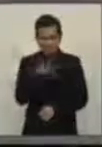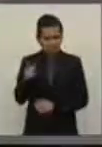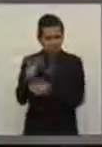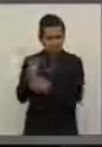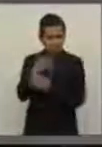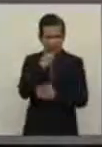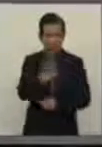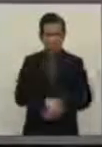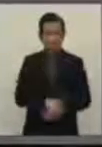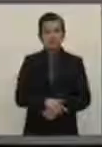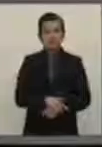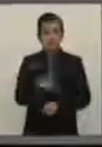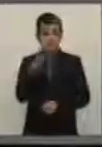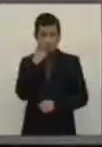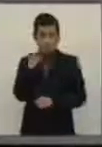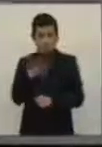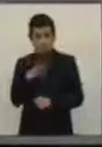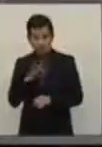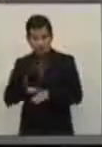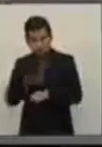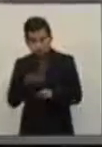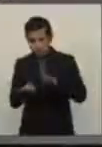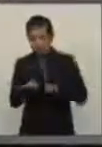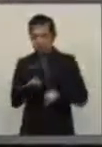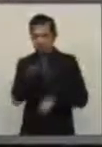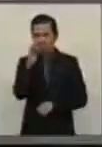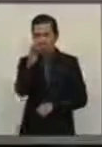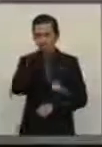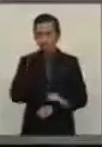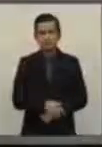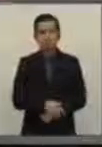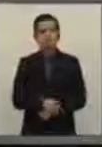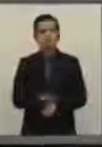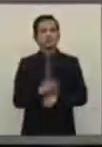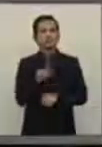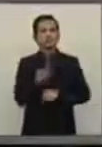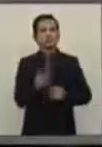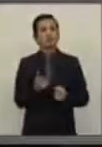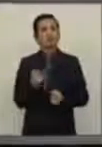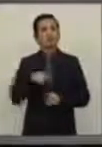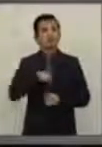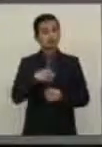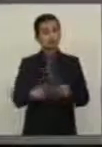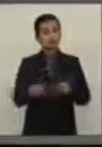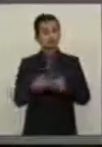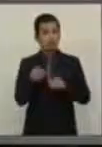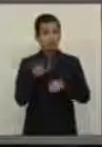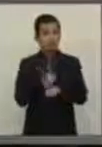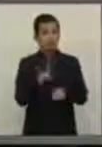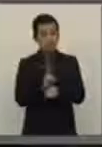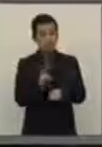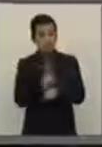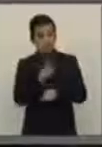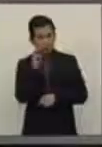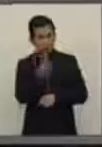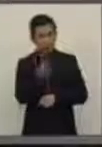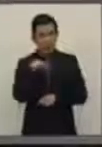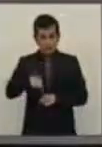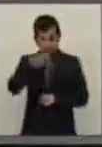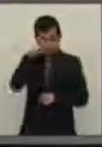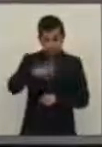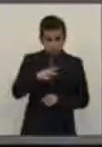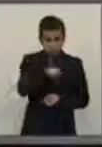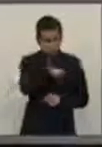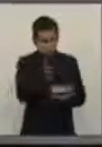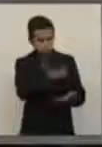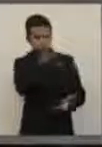diciendo, que sí genera empleos. Cuando día a día vemos más desempleados en el país, en